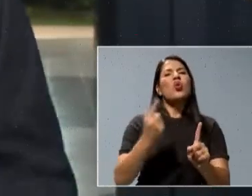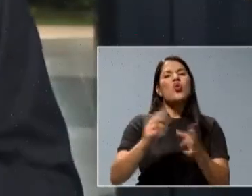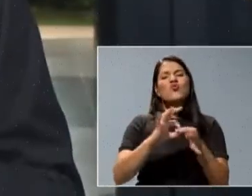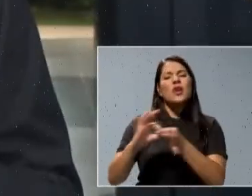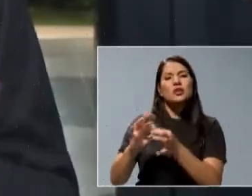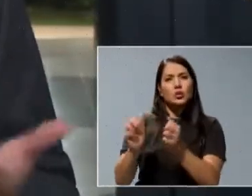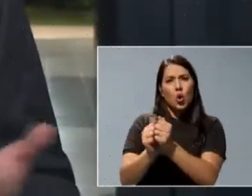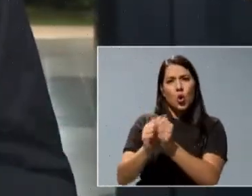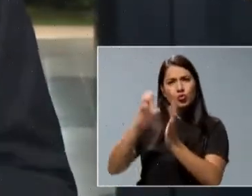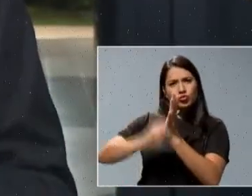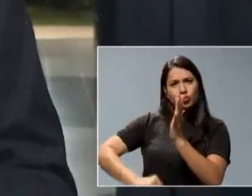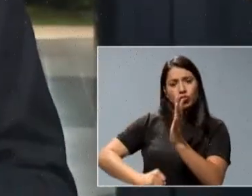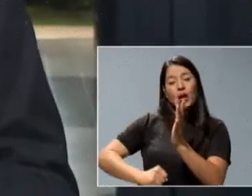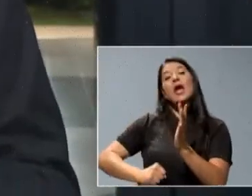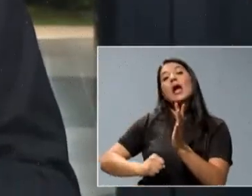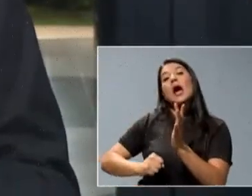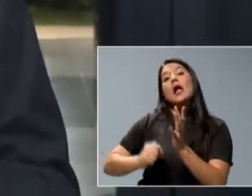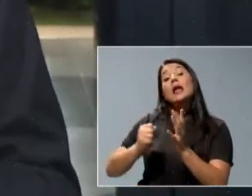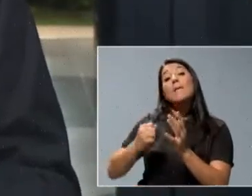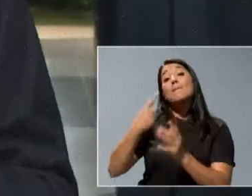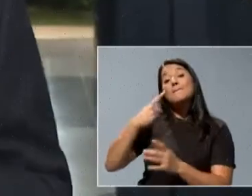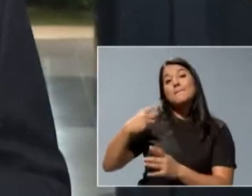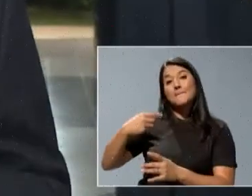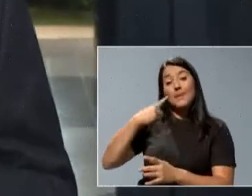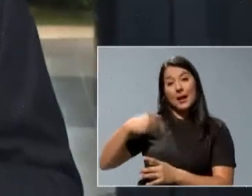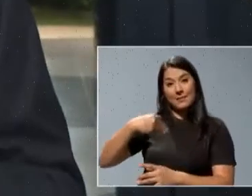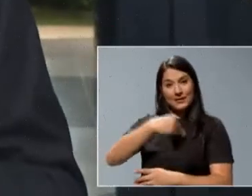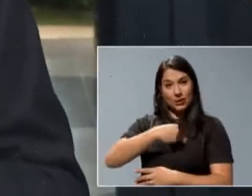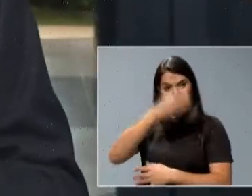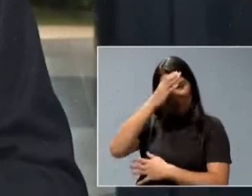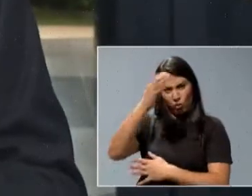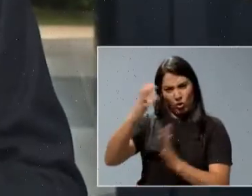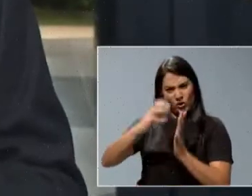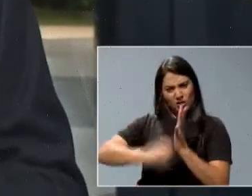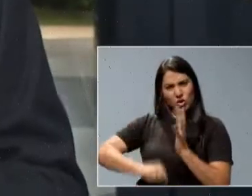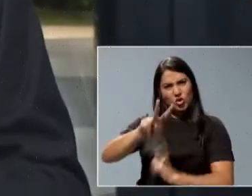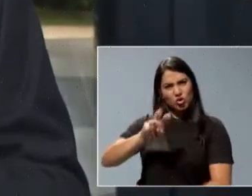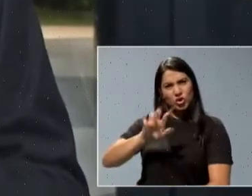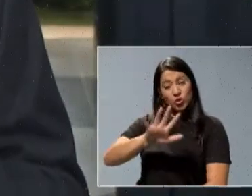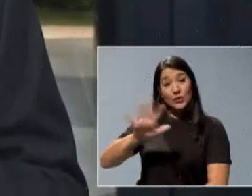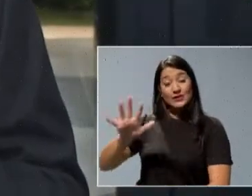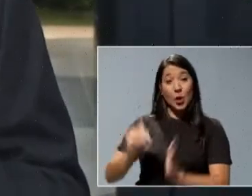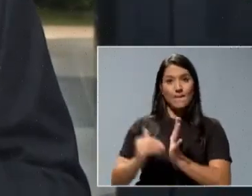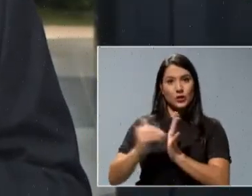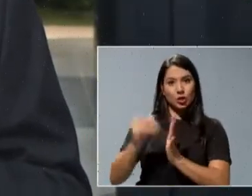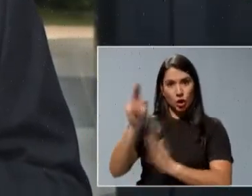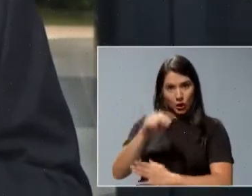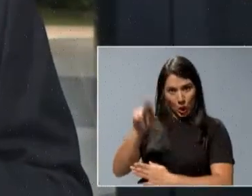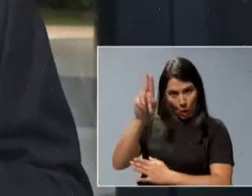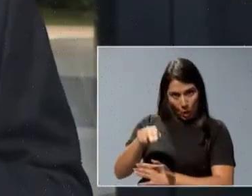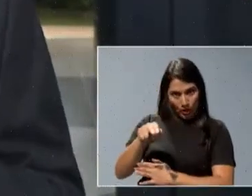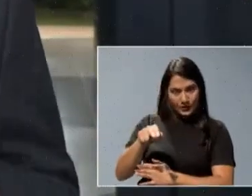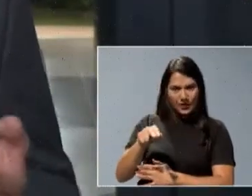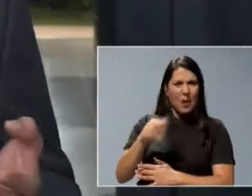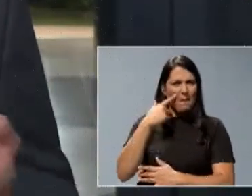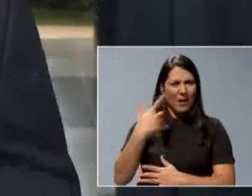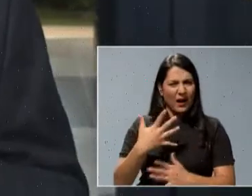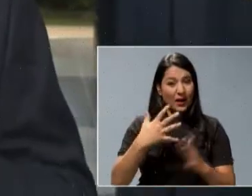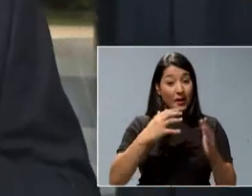el recorte que se le hizo al Ministerio de Cultura por 255 millones de colones, 100 millones de este contenido dirigido al